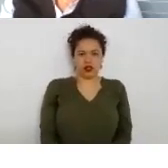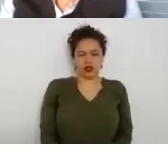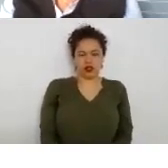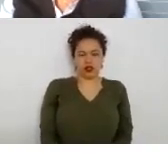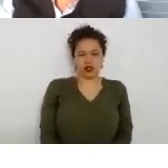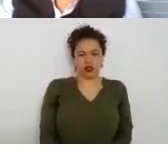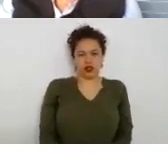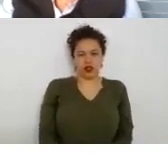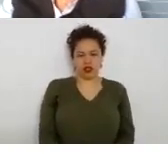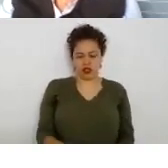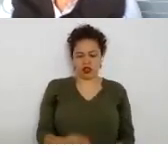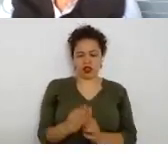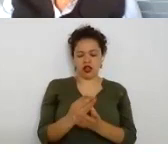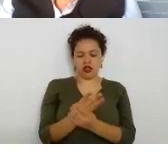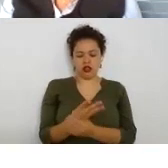¿Por qué otro motivo?